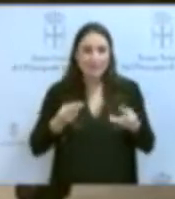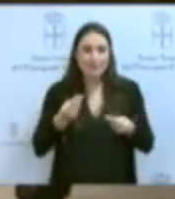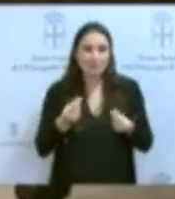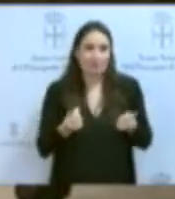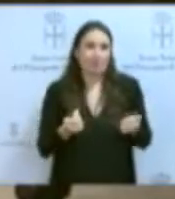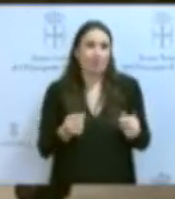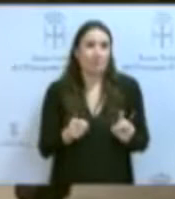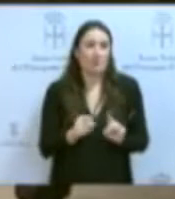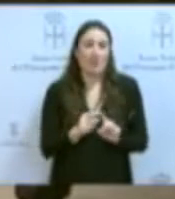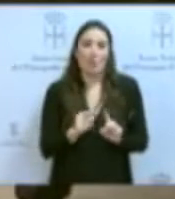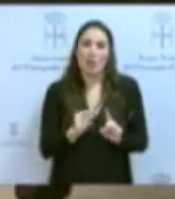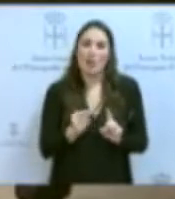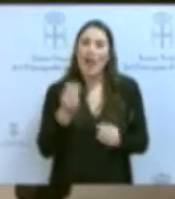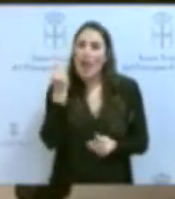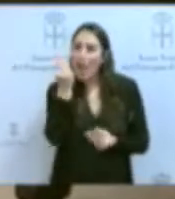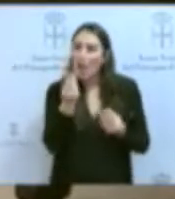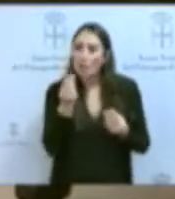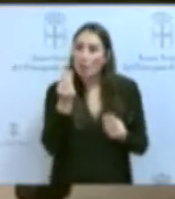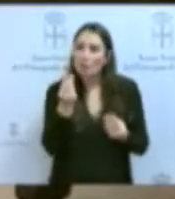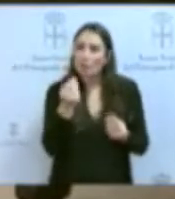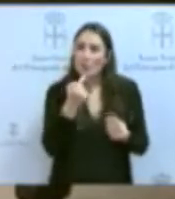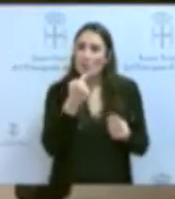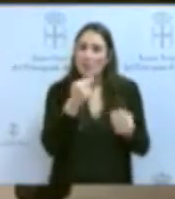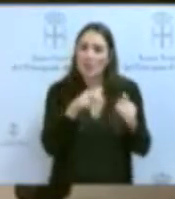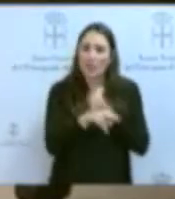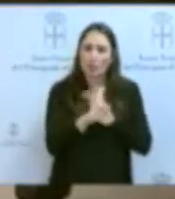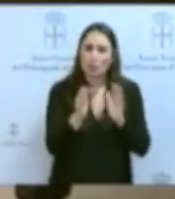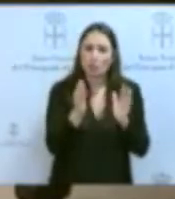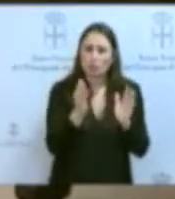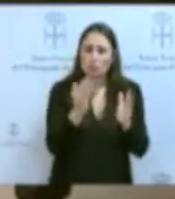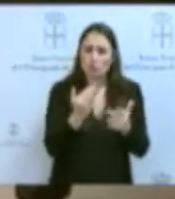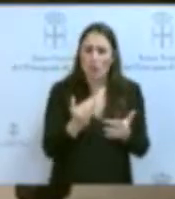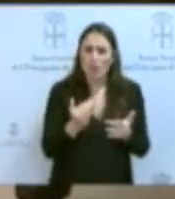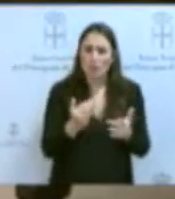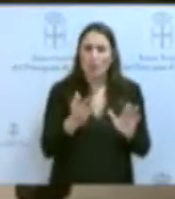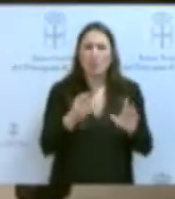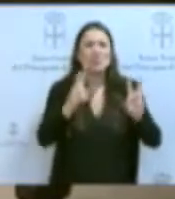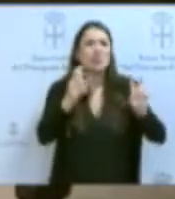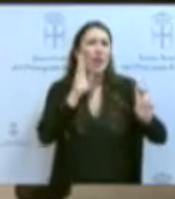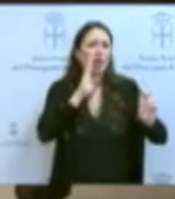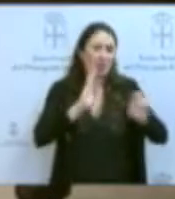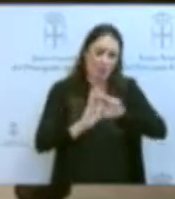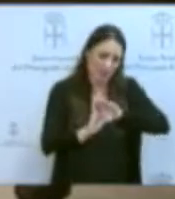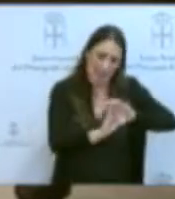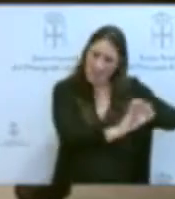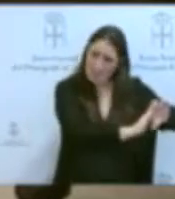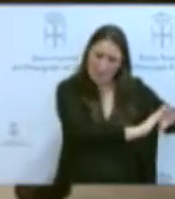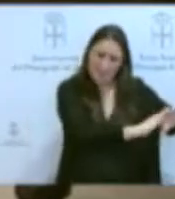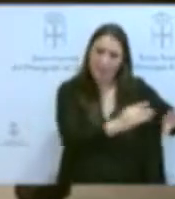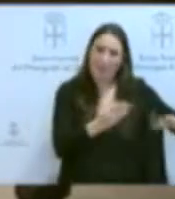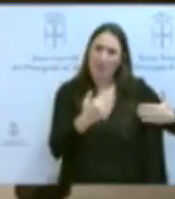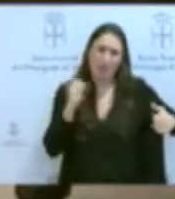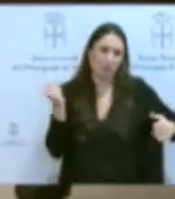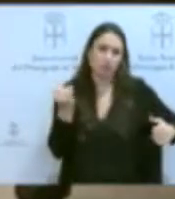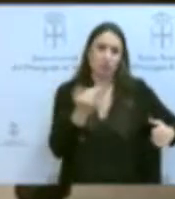uno de sus principales argumentos, que es que no había recursos. No voy a entrar a la cuestión de la corrupción, de esto ya hemos hablado un montón. Lo que quiero,